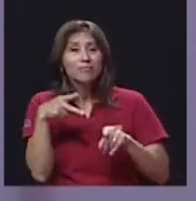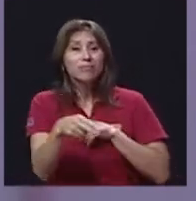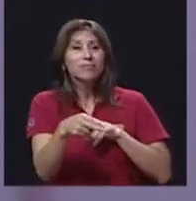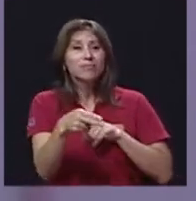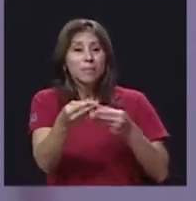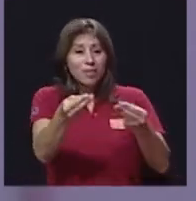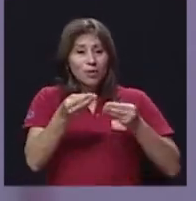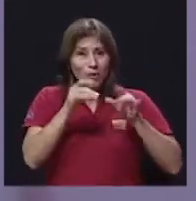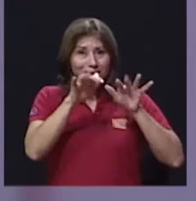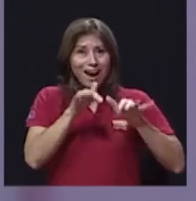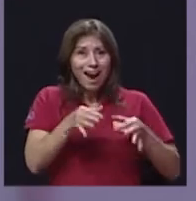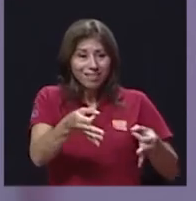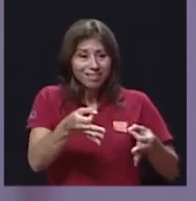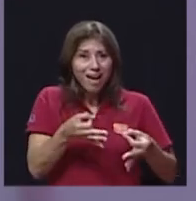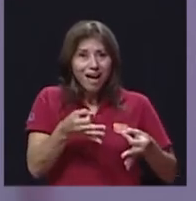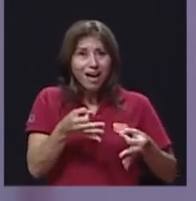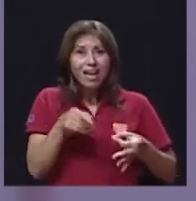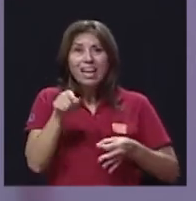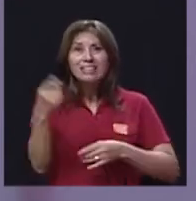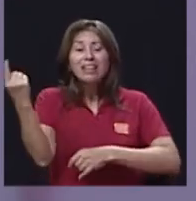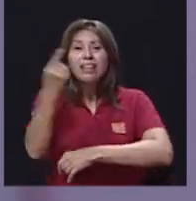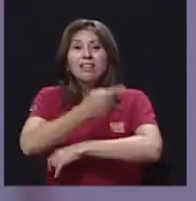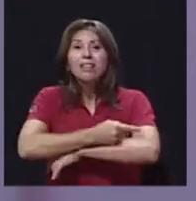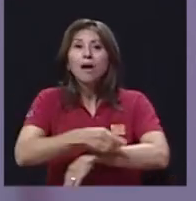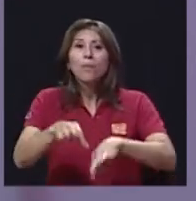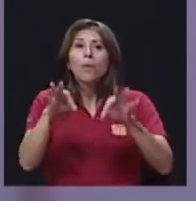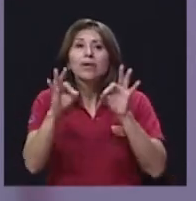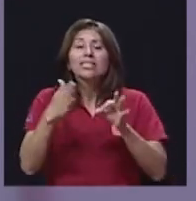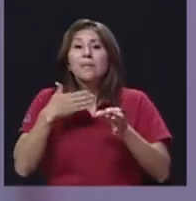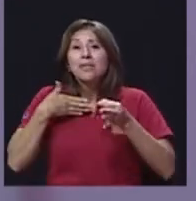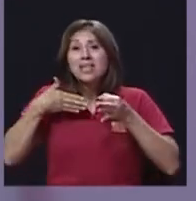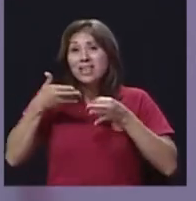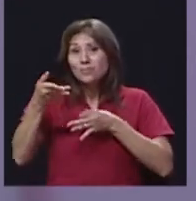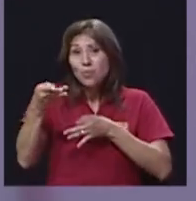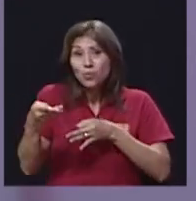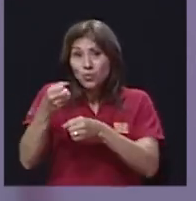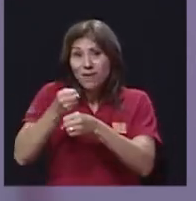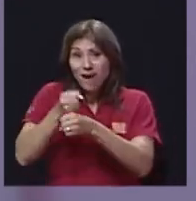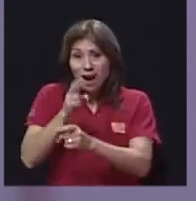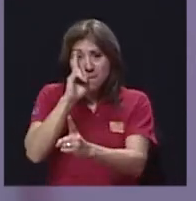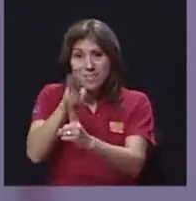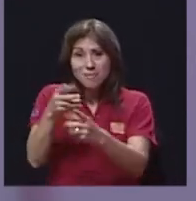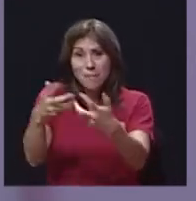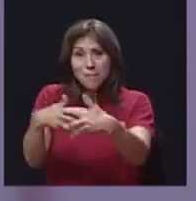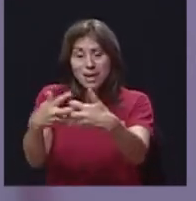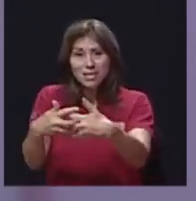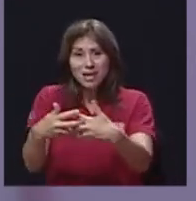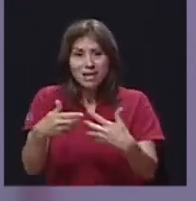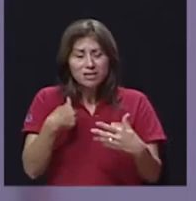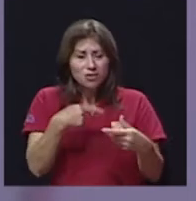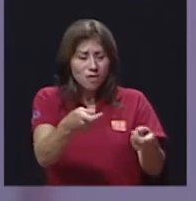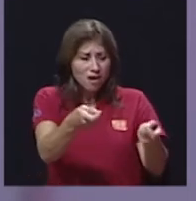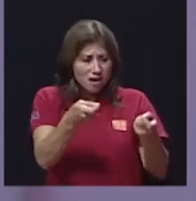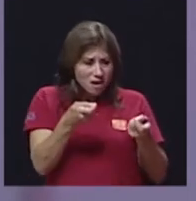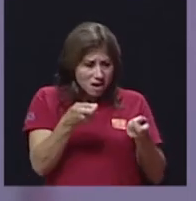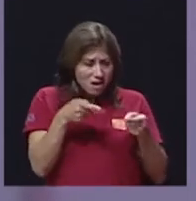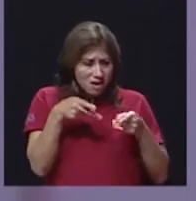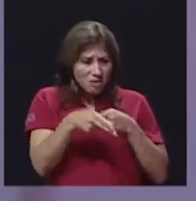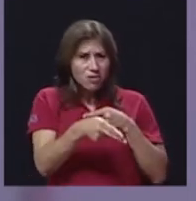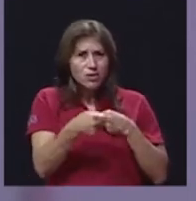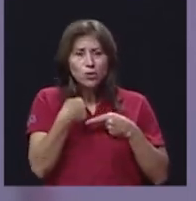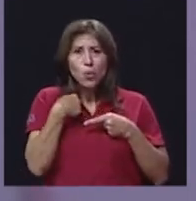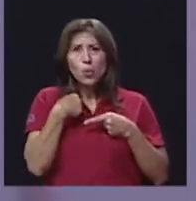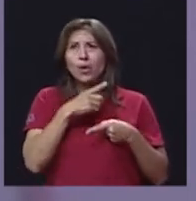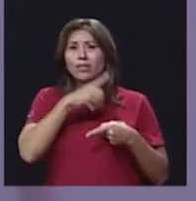trabaja en la misma empresa y prácticamente me atajó en brazos porque yo casi me desmayo porque yo dios mío me acabo de quedar sin trabajo